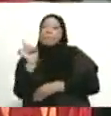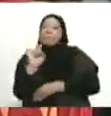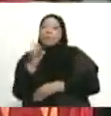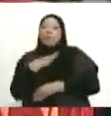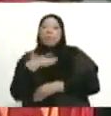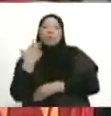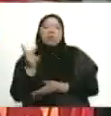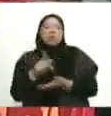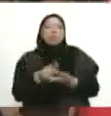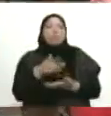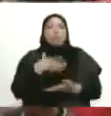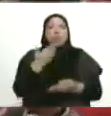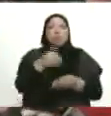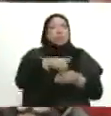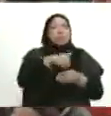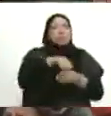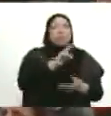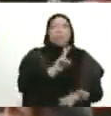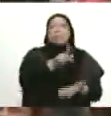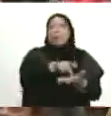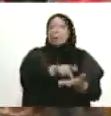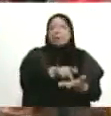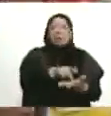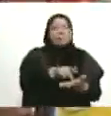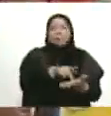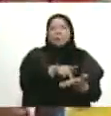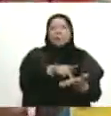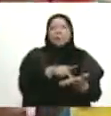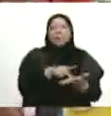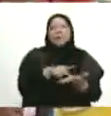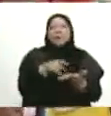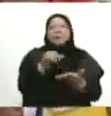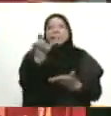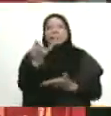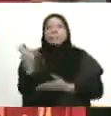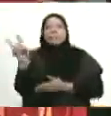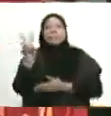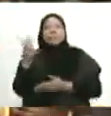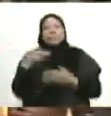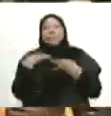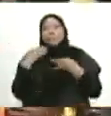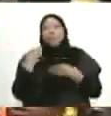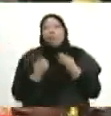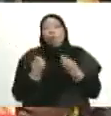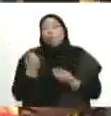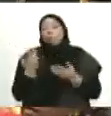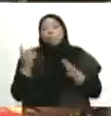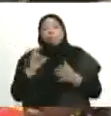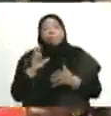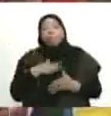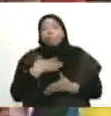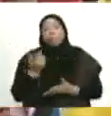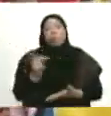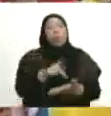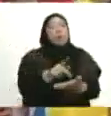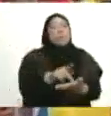vista. El que va. No te vista. El que